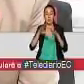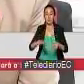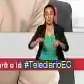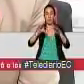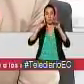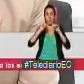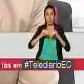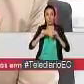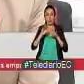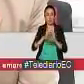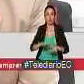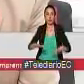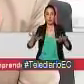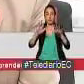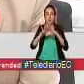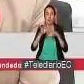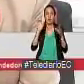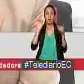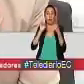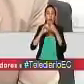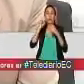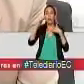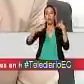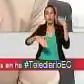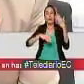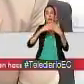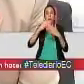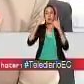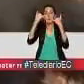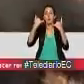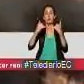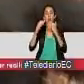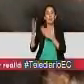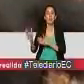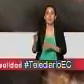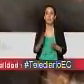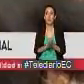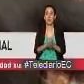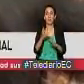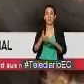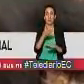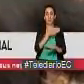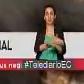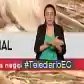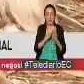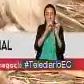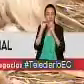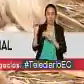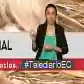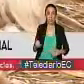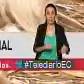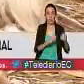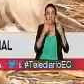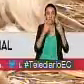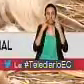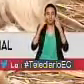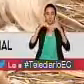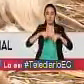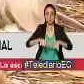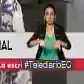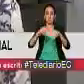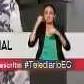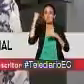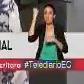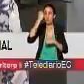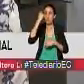justicia es el exceso de denuncias y que no son sustanciadas. Ante ello, las organizaciones esperan el apoyo de los profesionales del